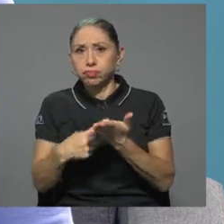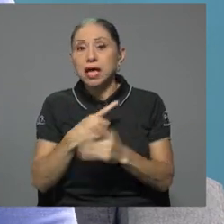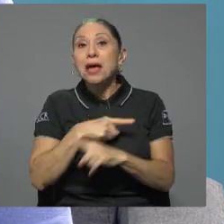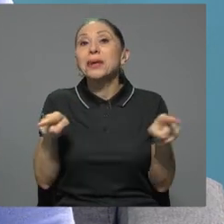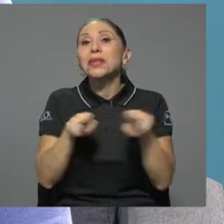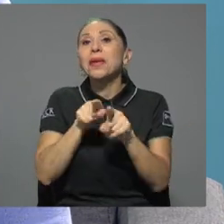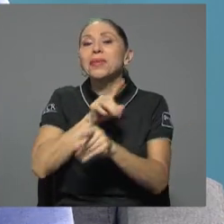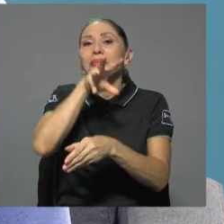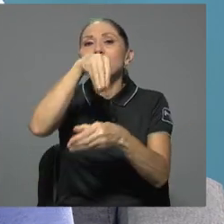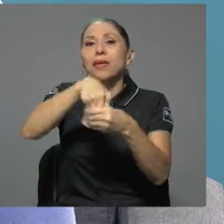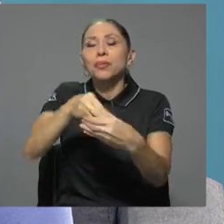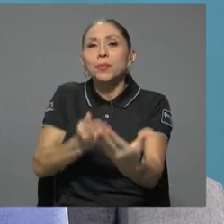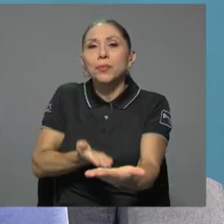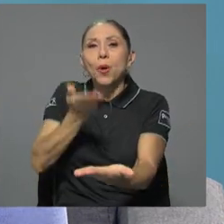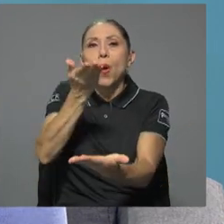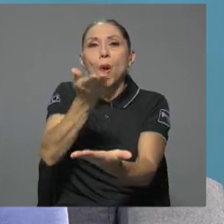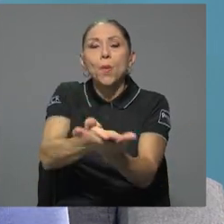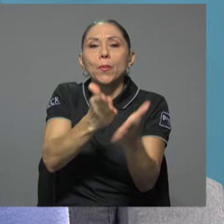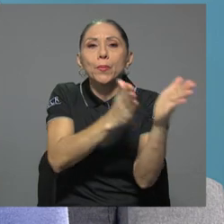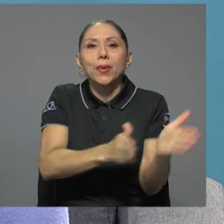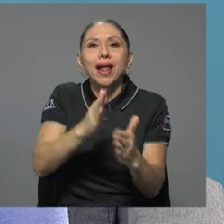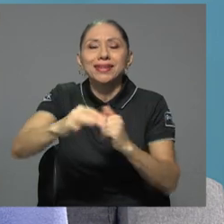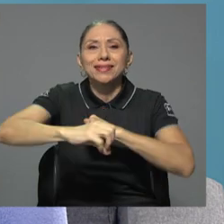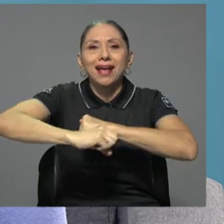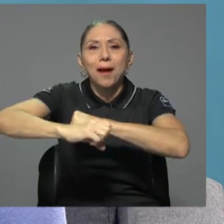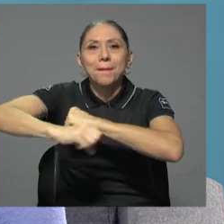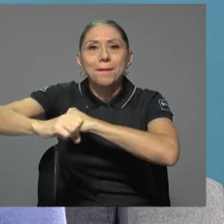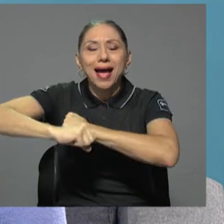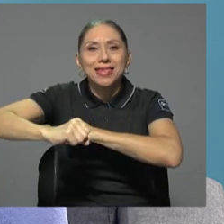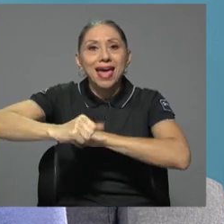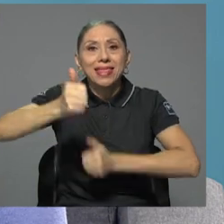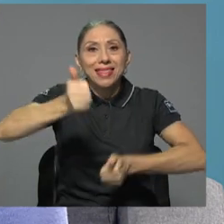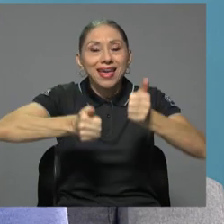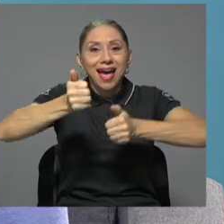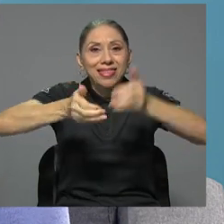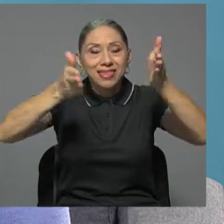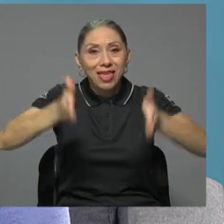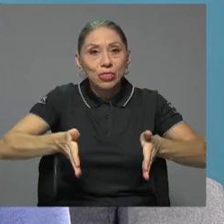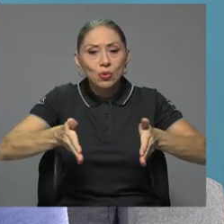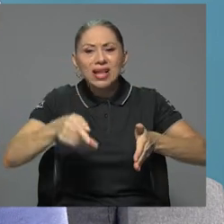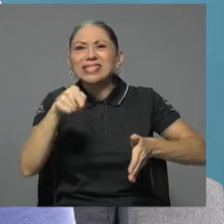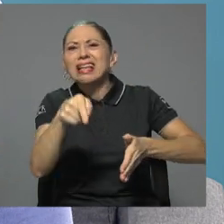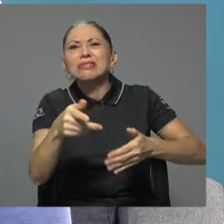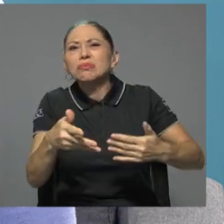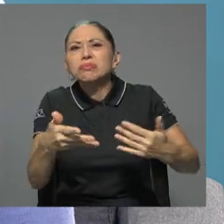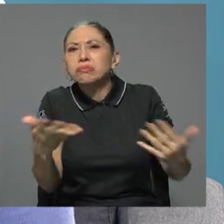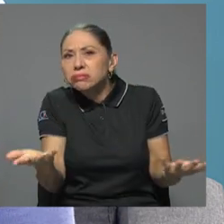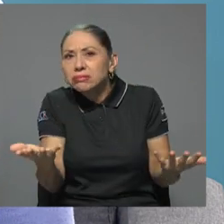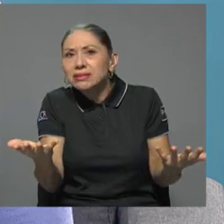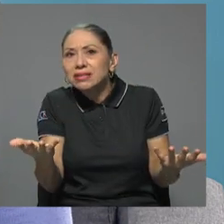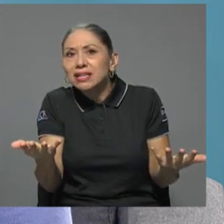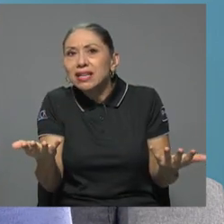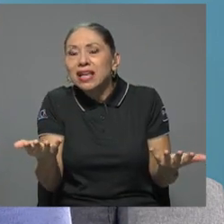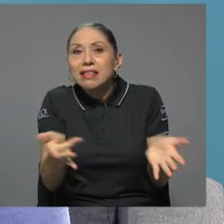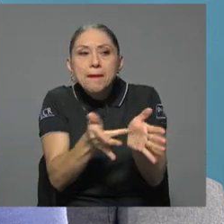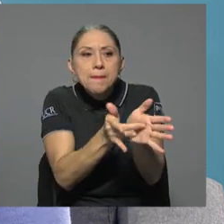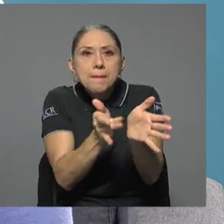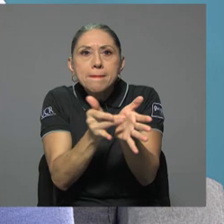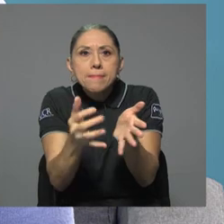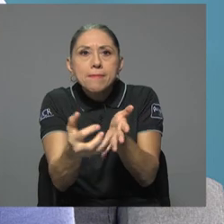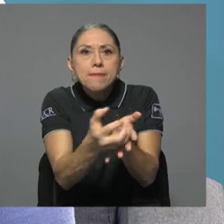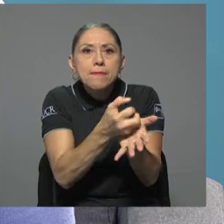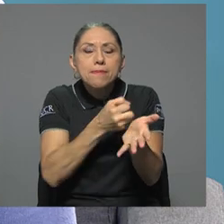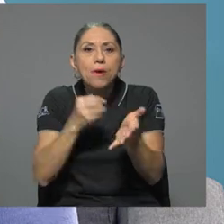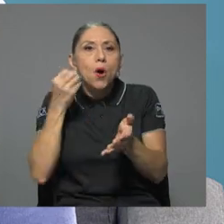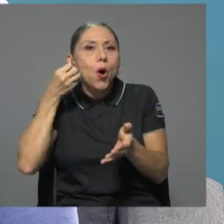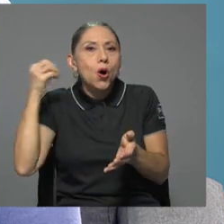propuestas y planes de campaña de las candidaturas y tiene que ver con la extracción del oro